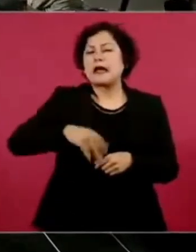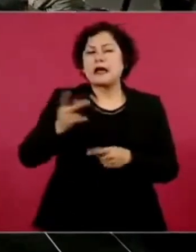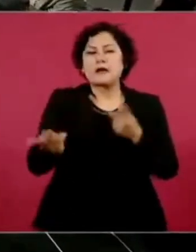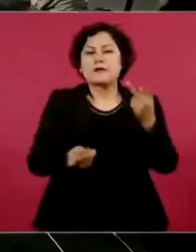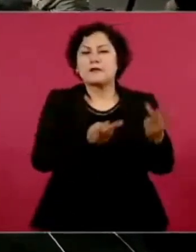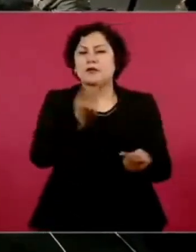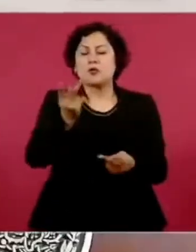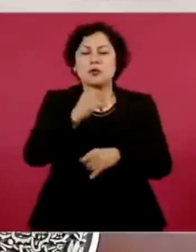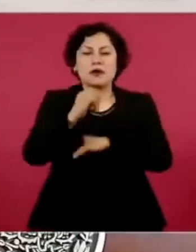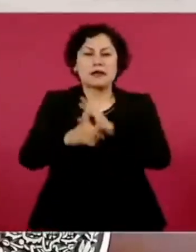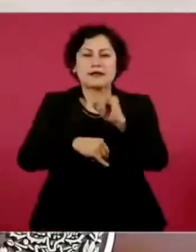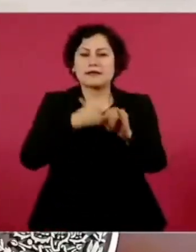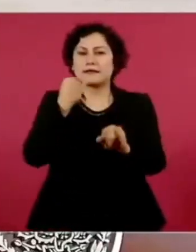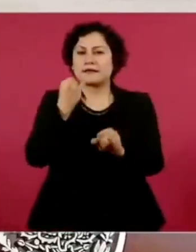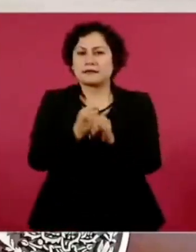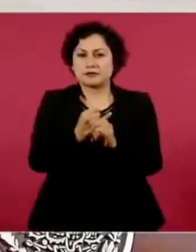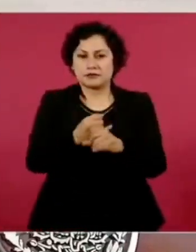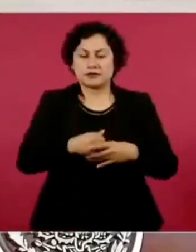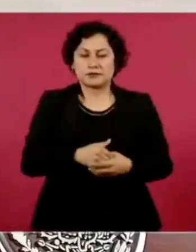ya,